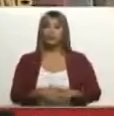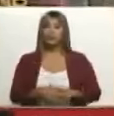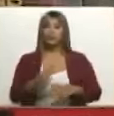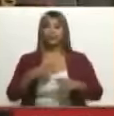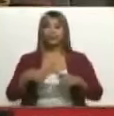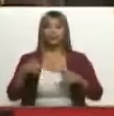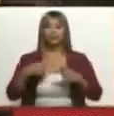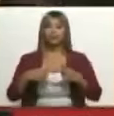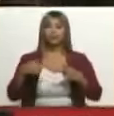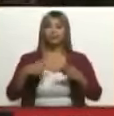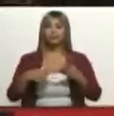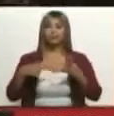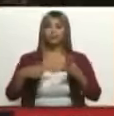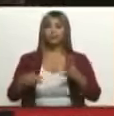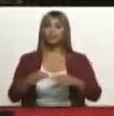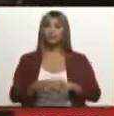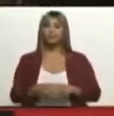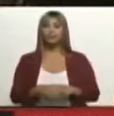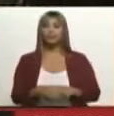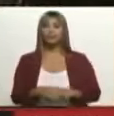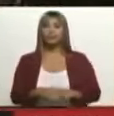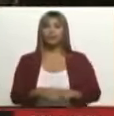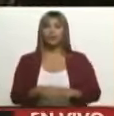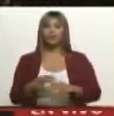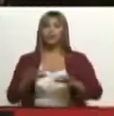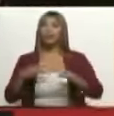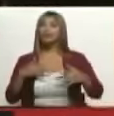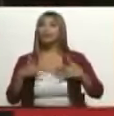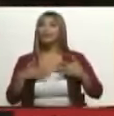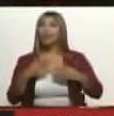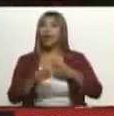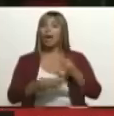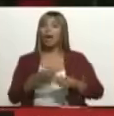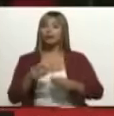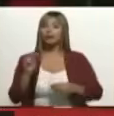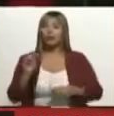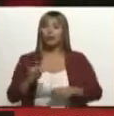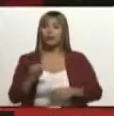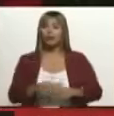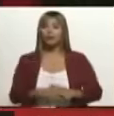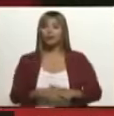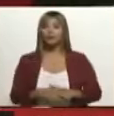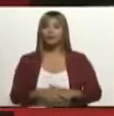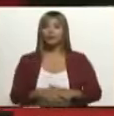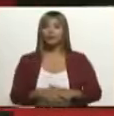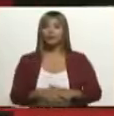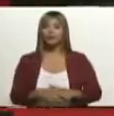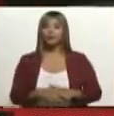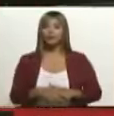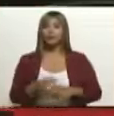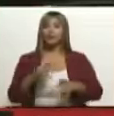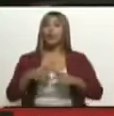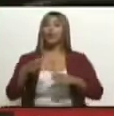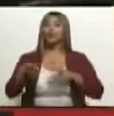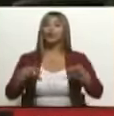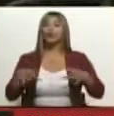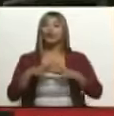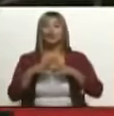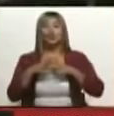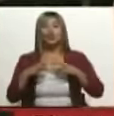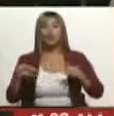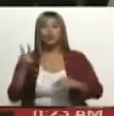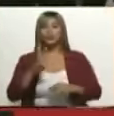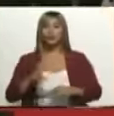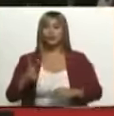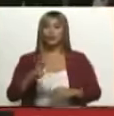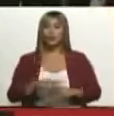multifacéticas, cantidad de actividades que se van realizando de manera multidimensional en todo el territorio